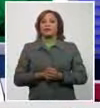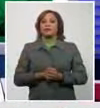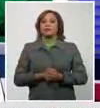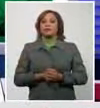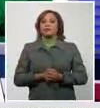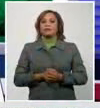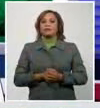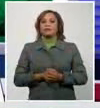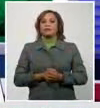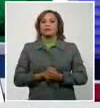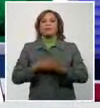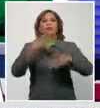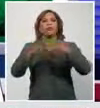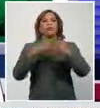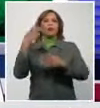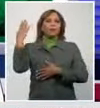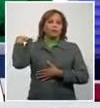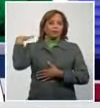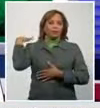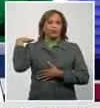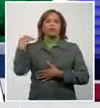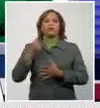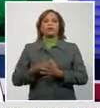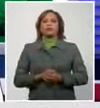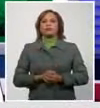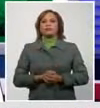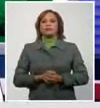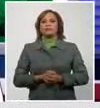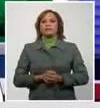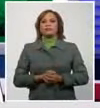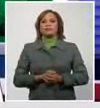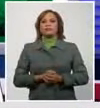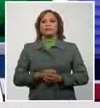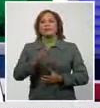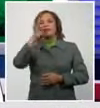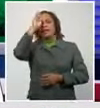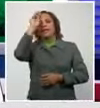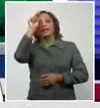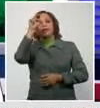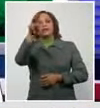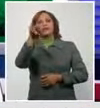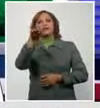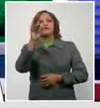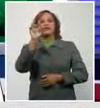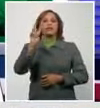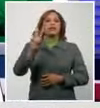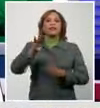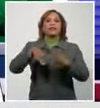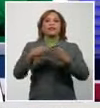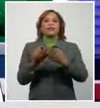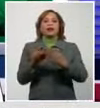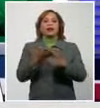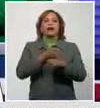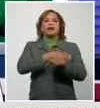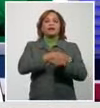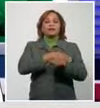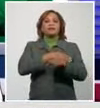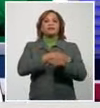neoplasia de pulmón con metástasis, que estuvo 3 días en